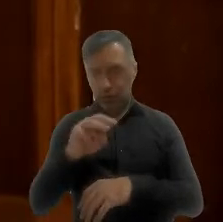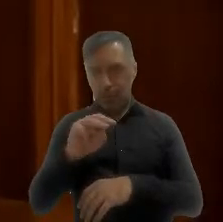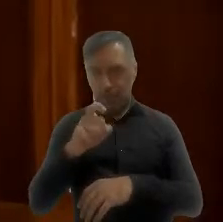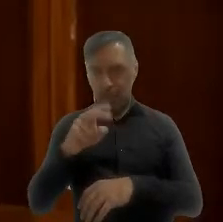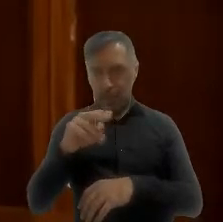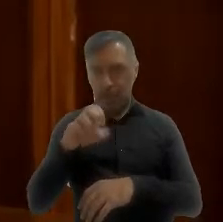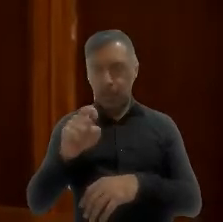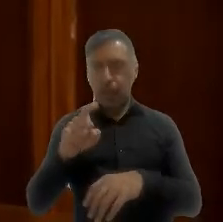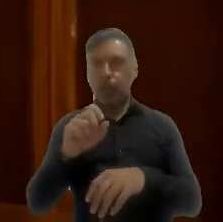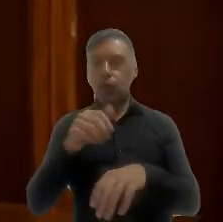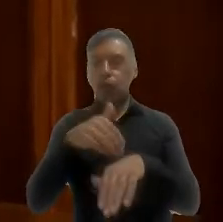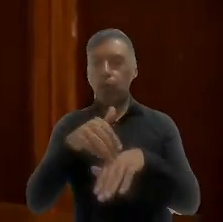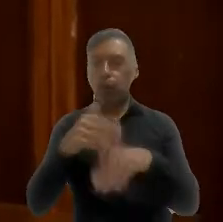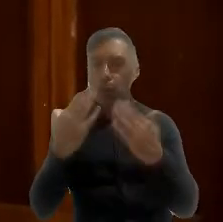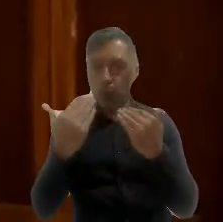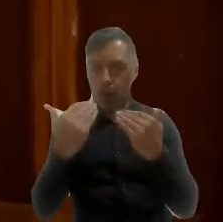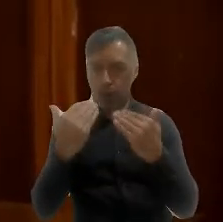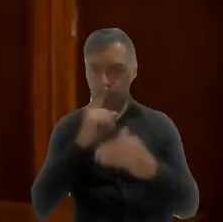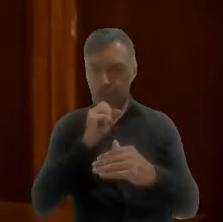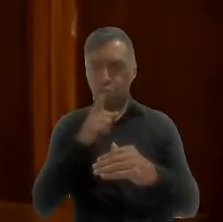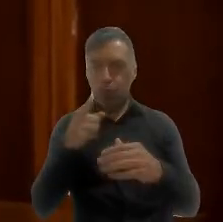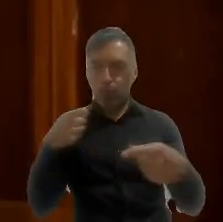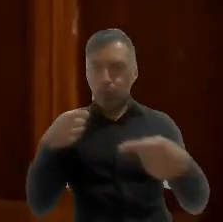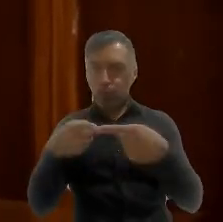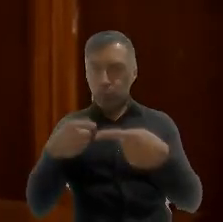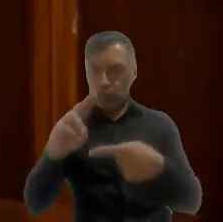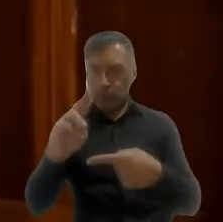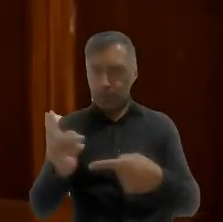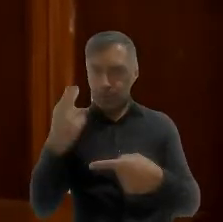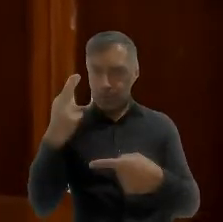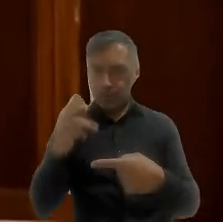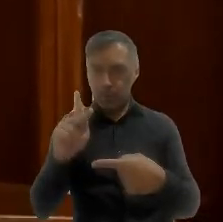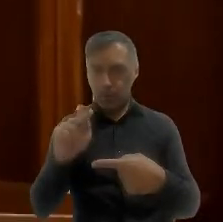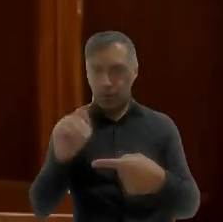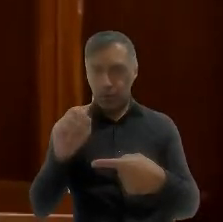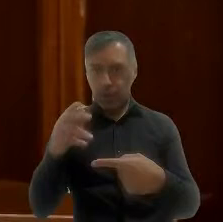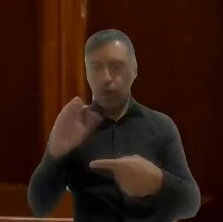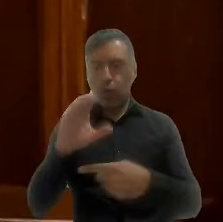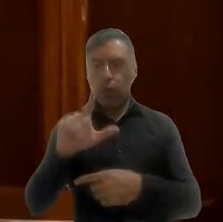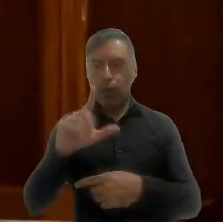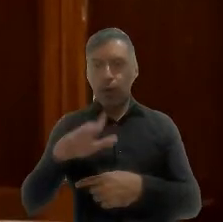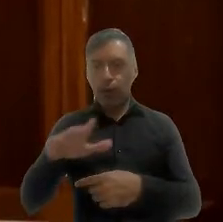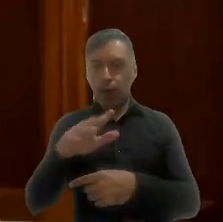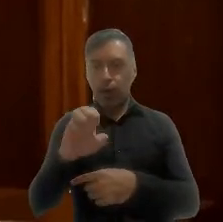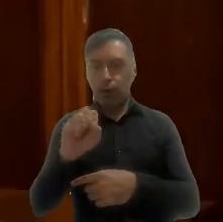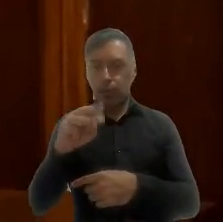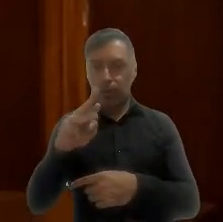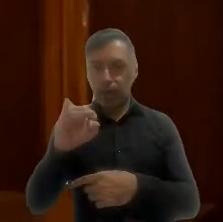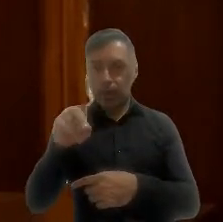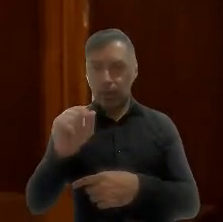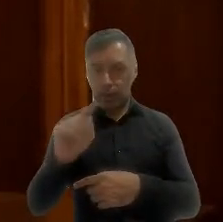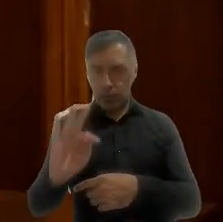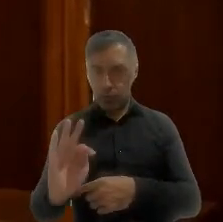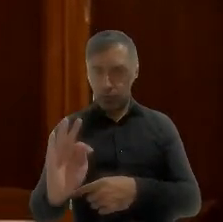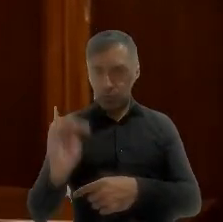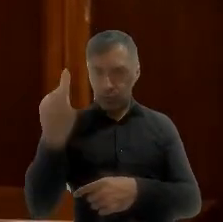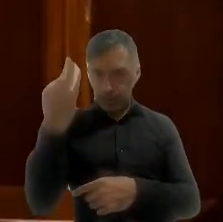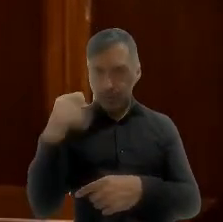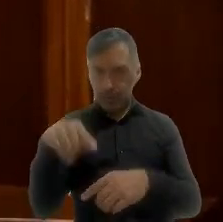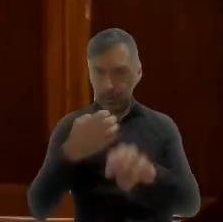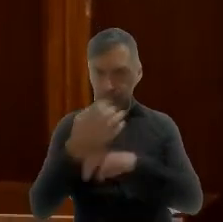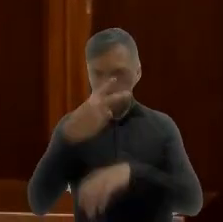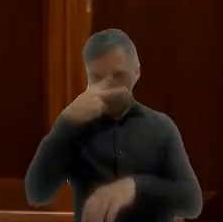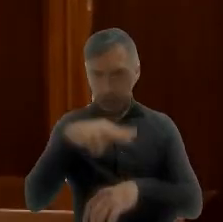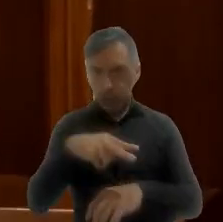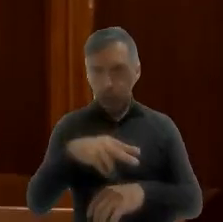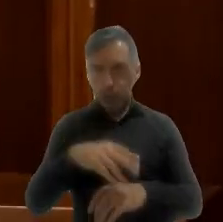esquina Universidad Politécnica, Colonia Villa Esmeralda, Tultitlán, Estado de México, para que sean